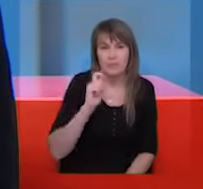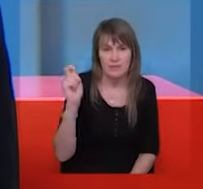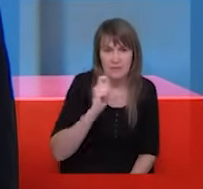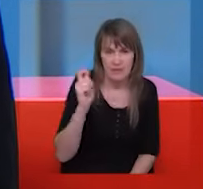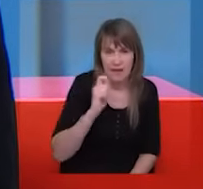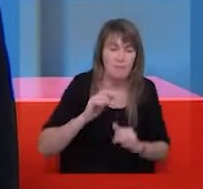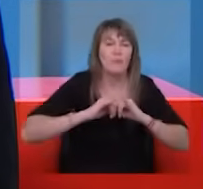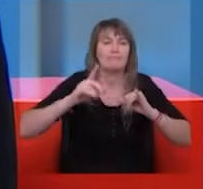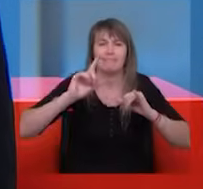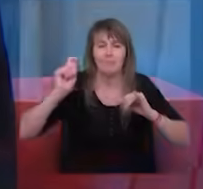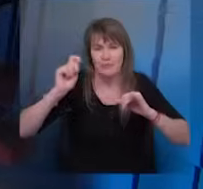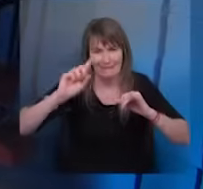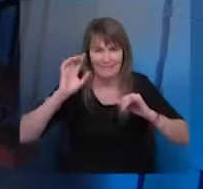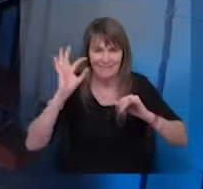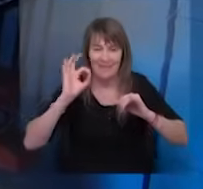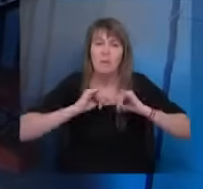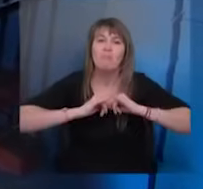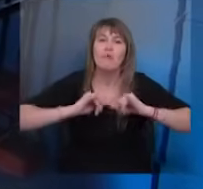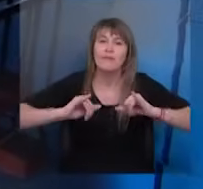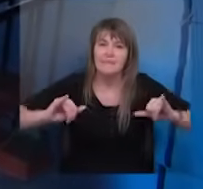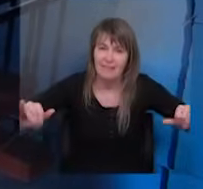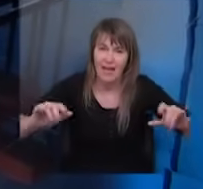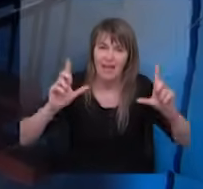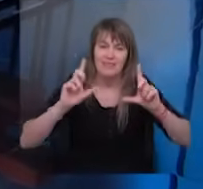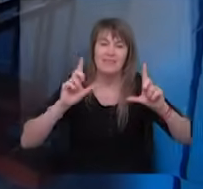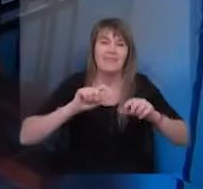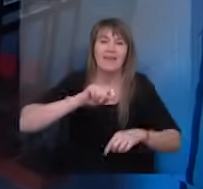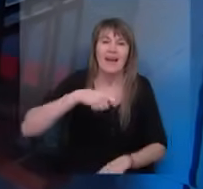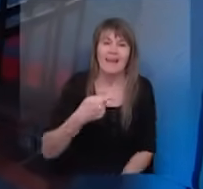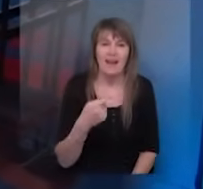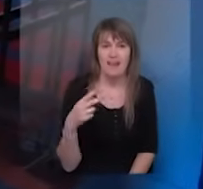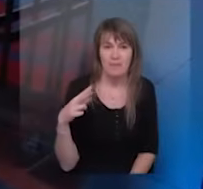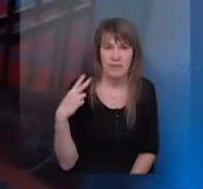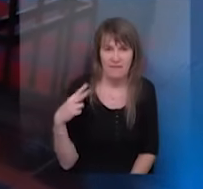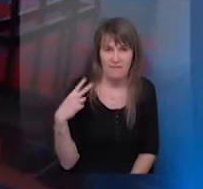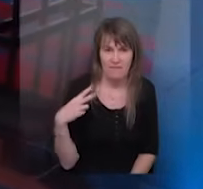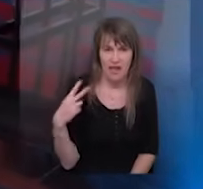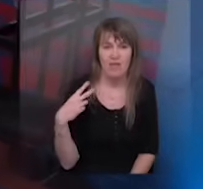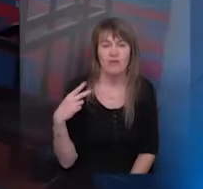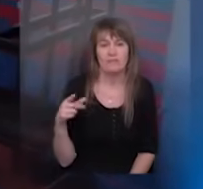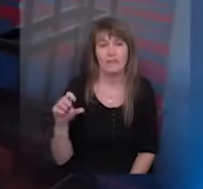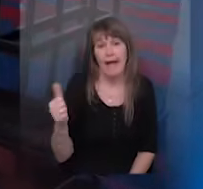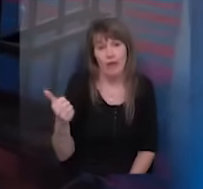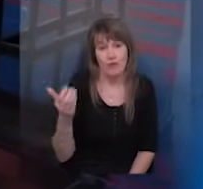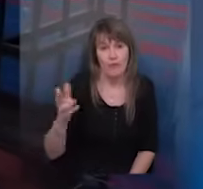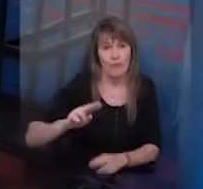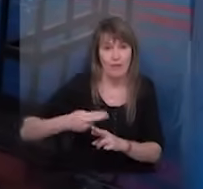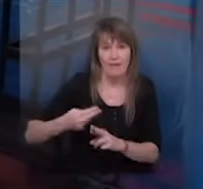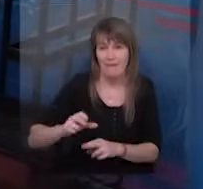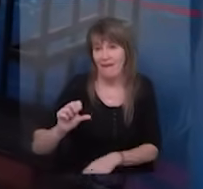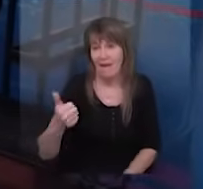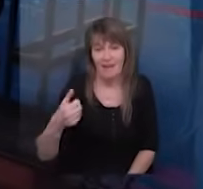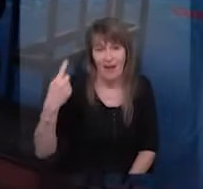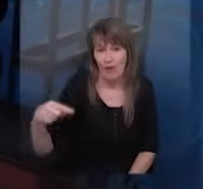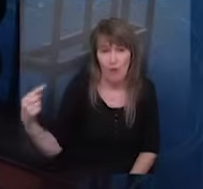este donde bueno los los canales privados volvieron a salirse con la suya no este evitaron